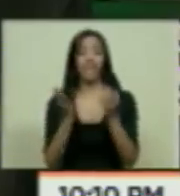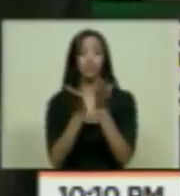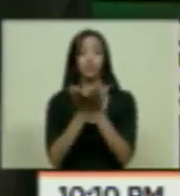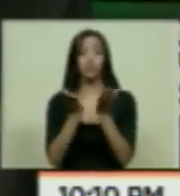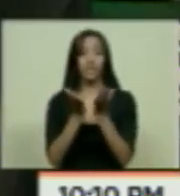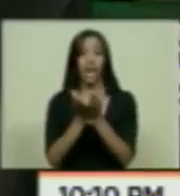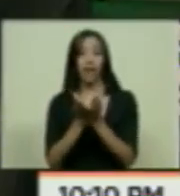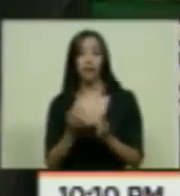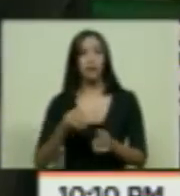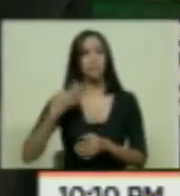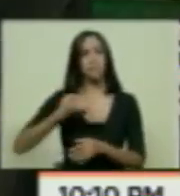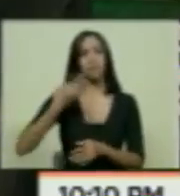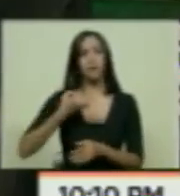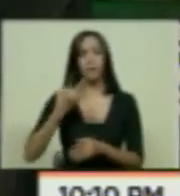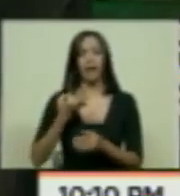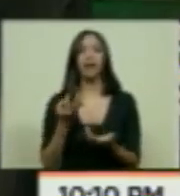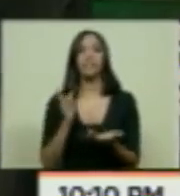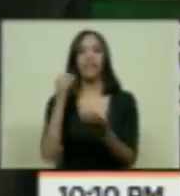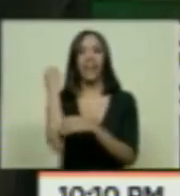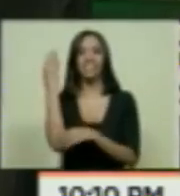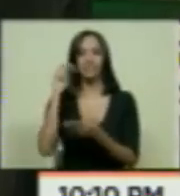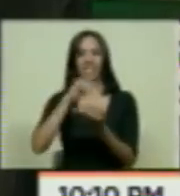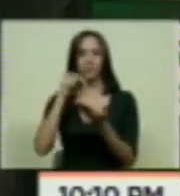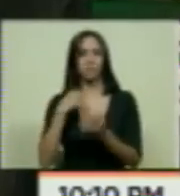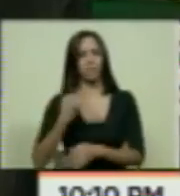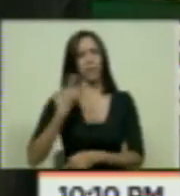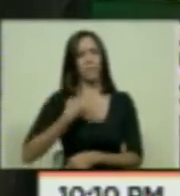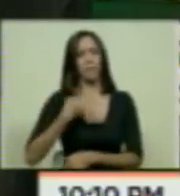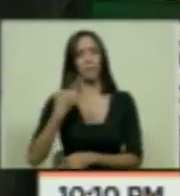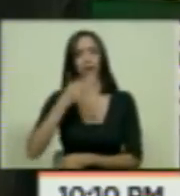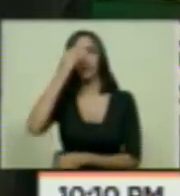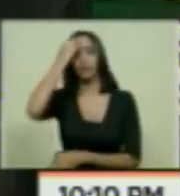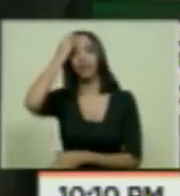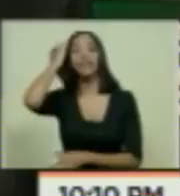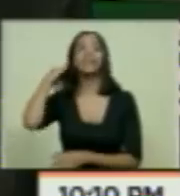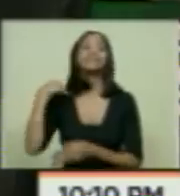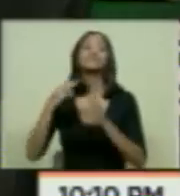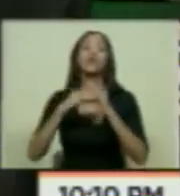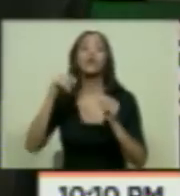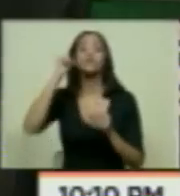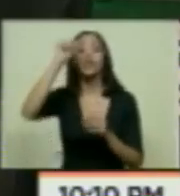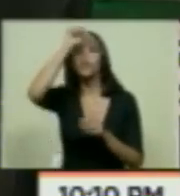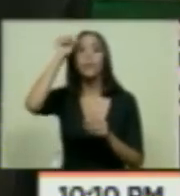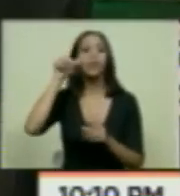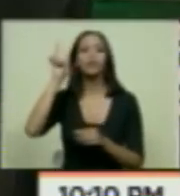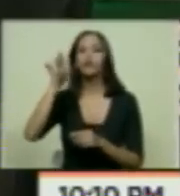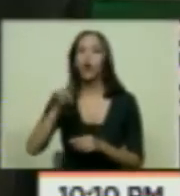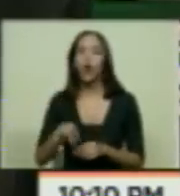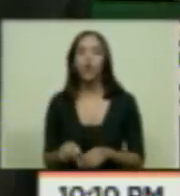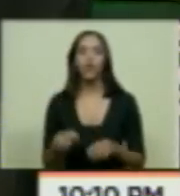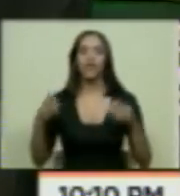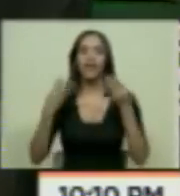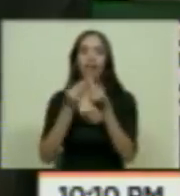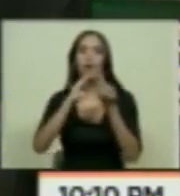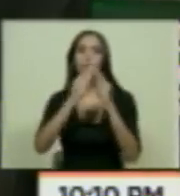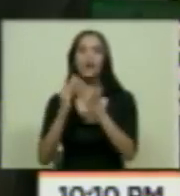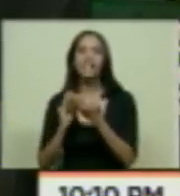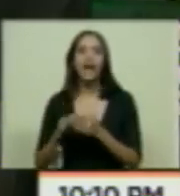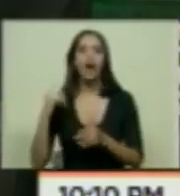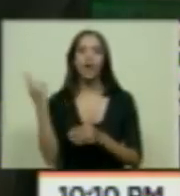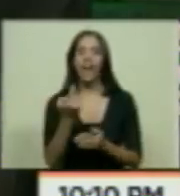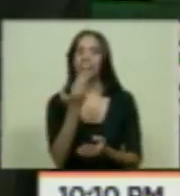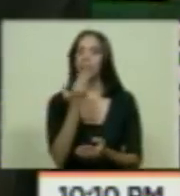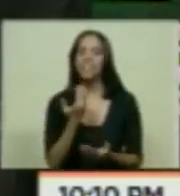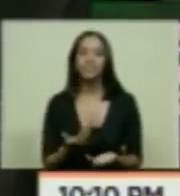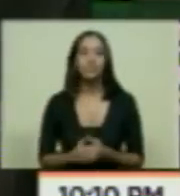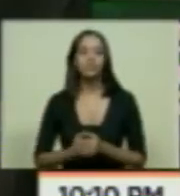hemiciclo, pero a su vez también acompañaba a las comunidades todos los fines de semana con esas jornadas de alimentación, con esas jornadas